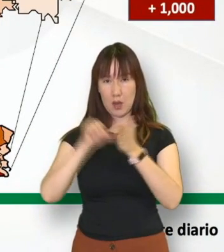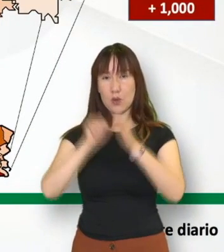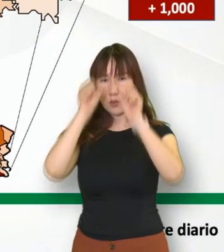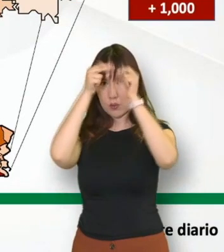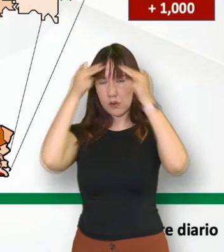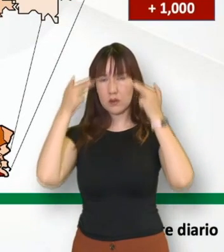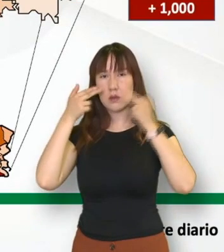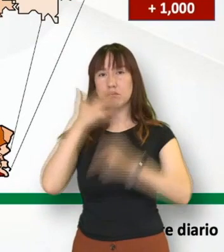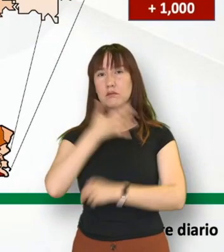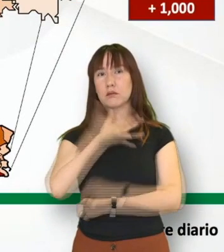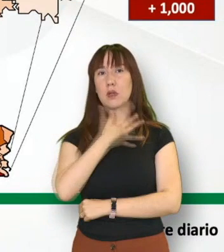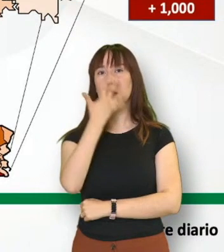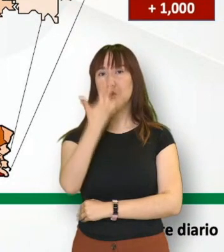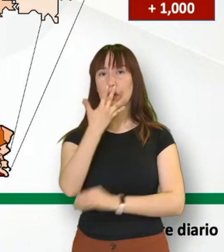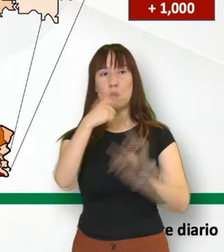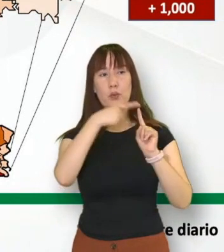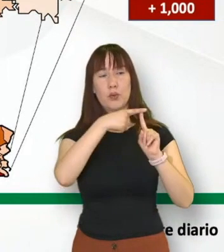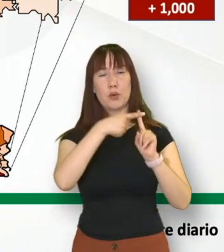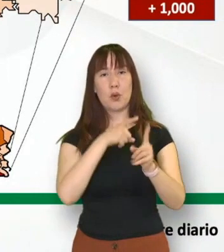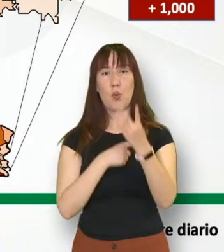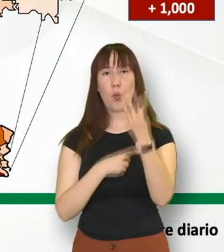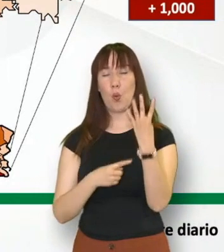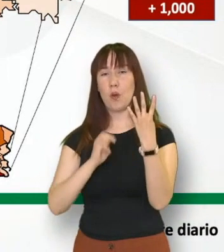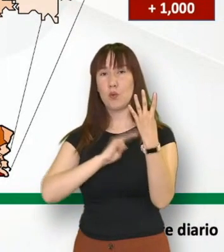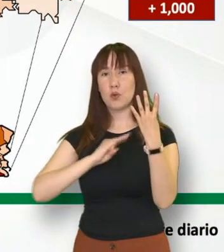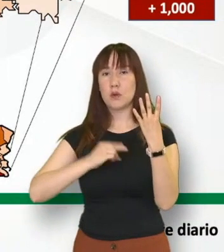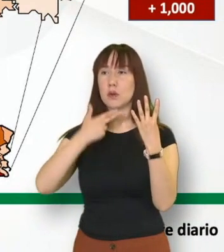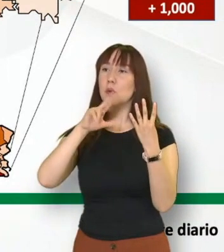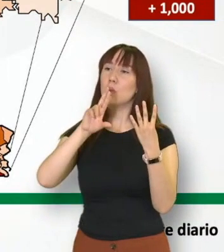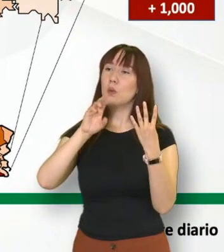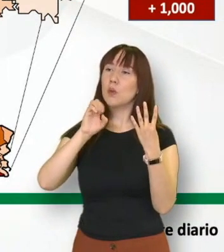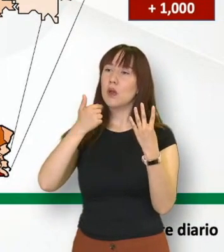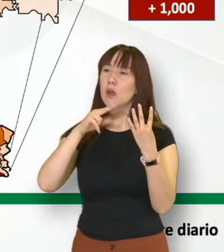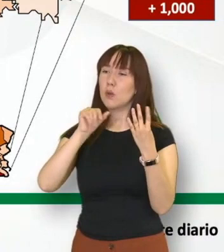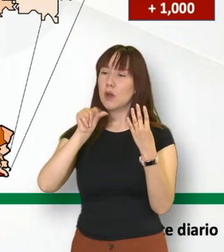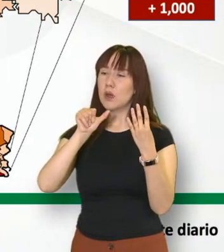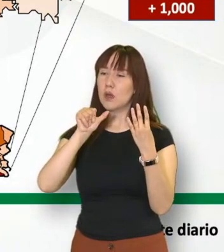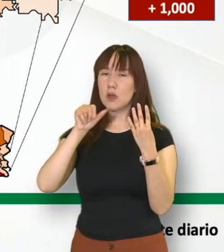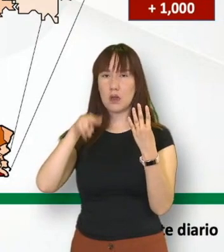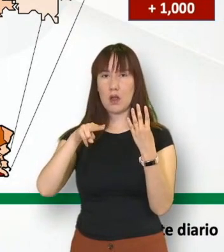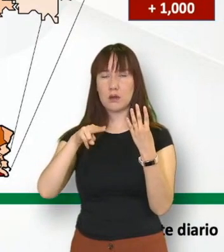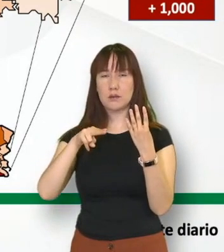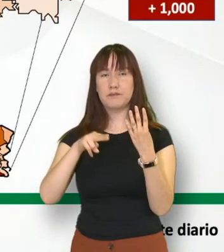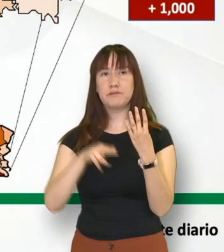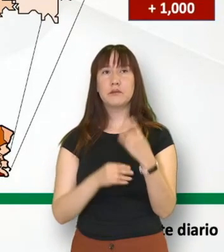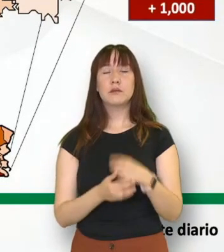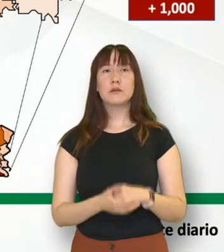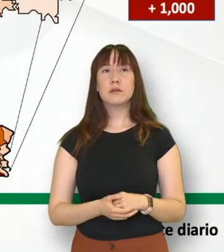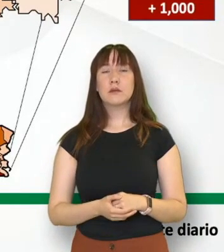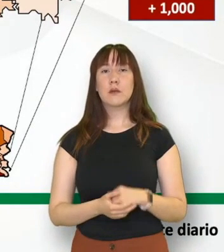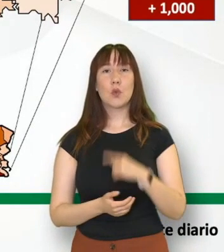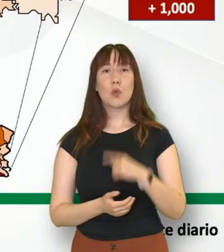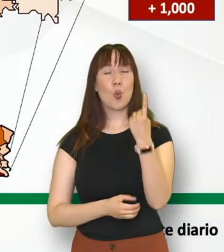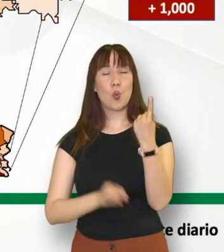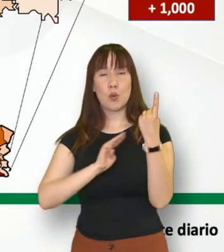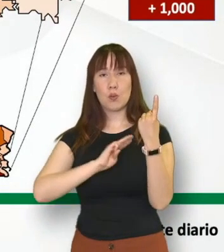Huasteca, pues estamos teniendo 5 casos, tenemos 4 en el municipio de Huehuetlán que nos ha estado presentando en los últimos días y también un caso en